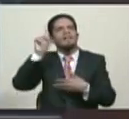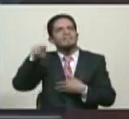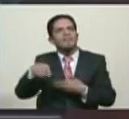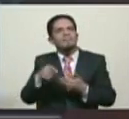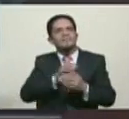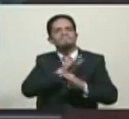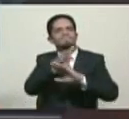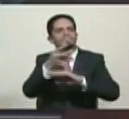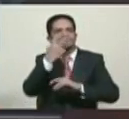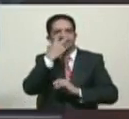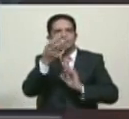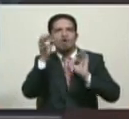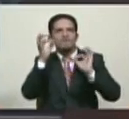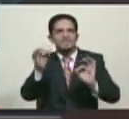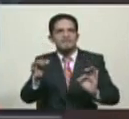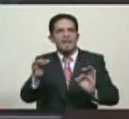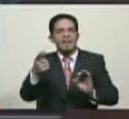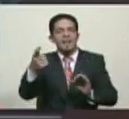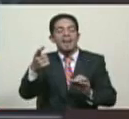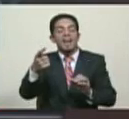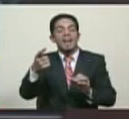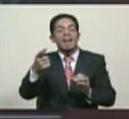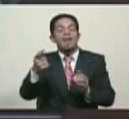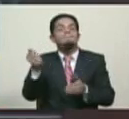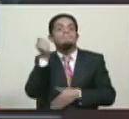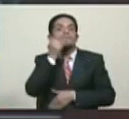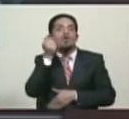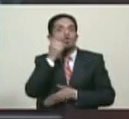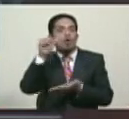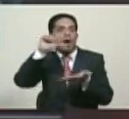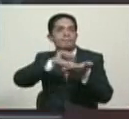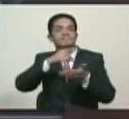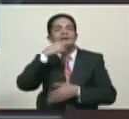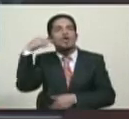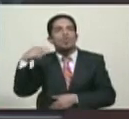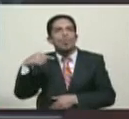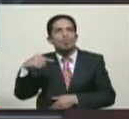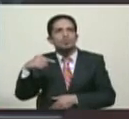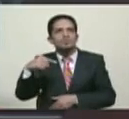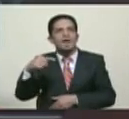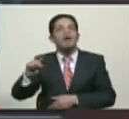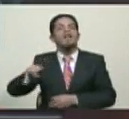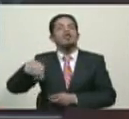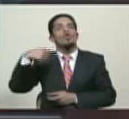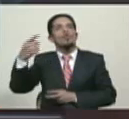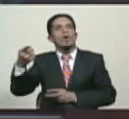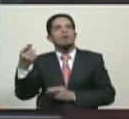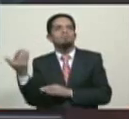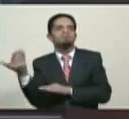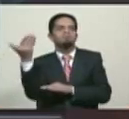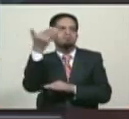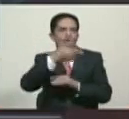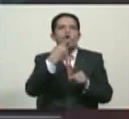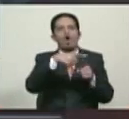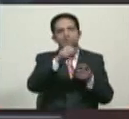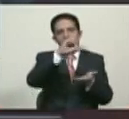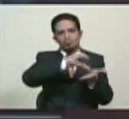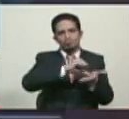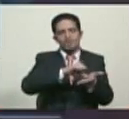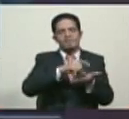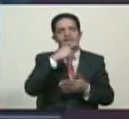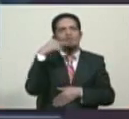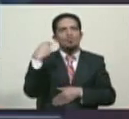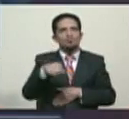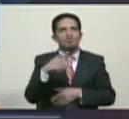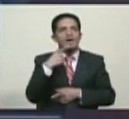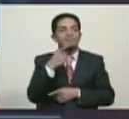oficial realizamos en Moscú, capital de la Federación Rusa, para luego trasladarnos a San Petersburgo y asistir al